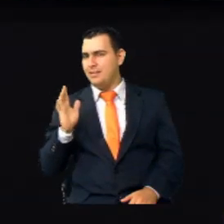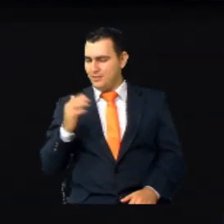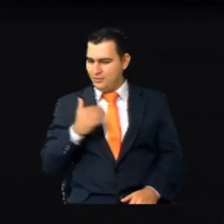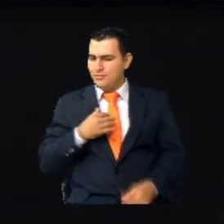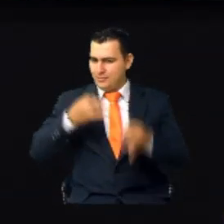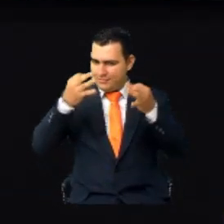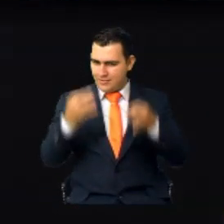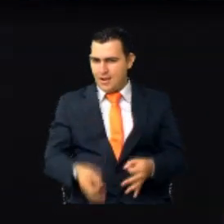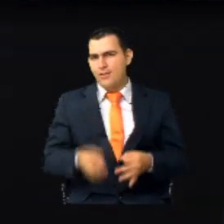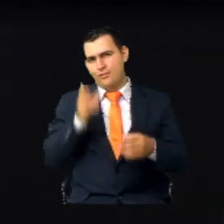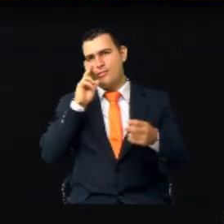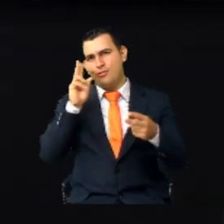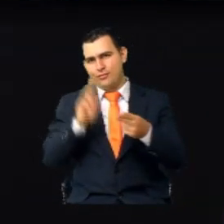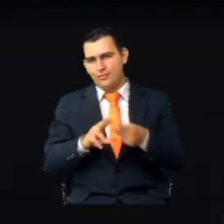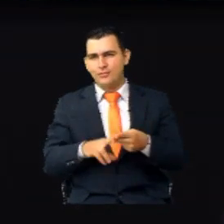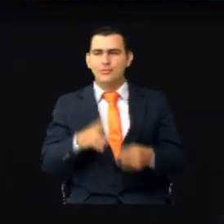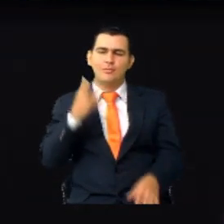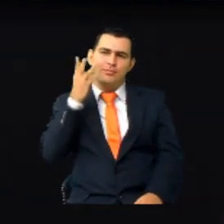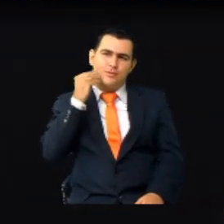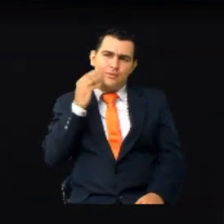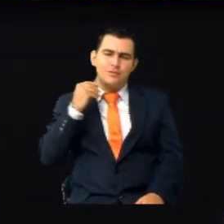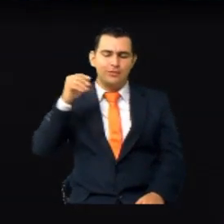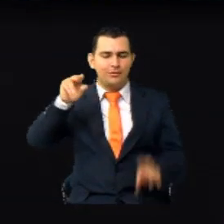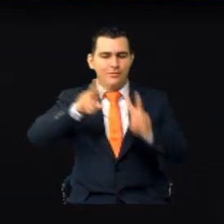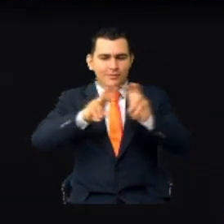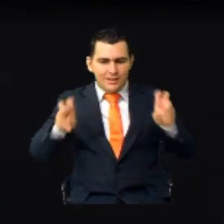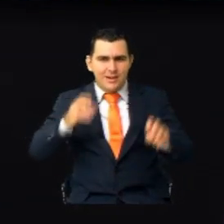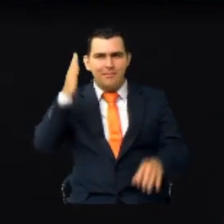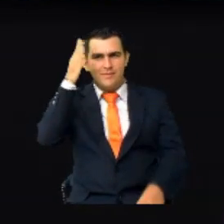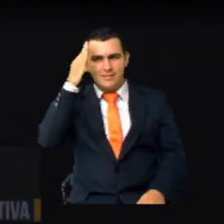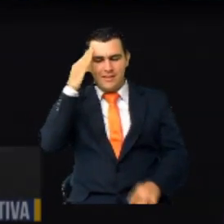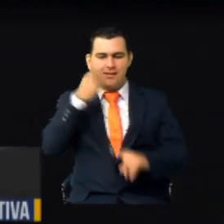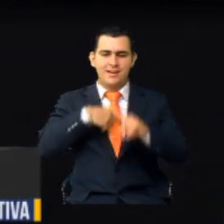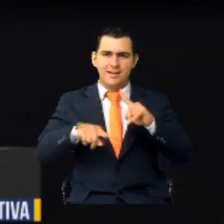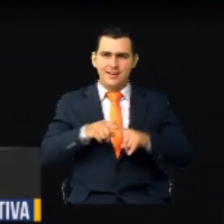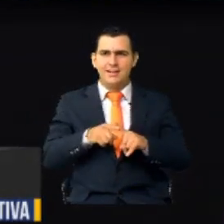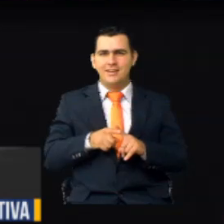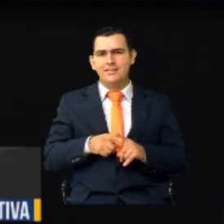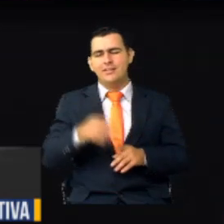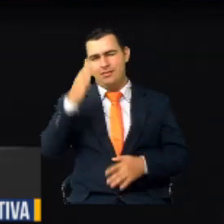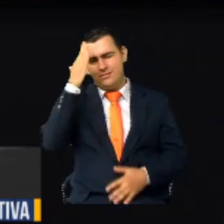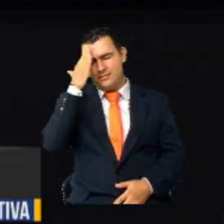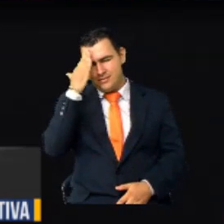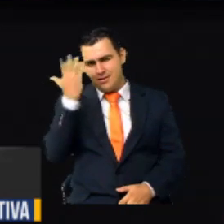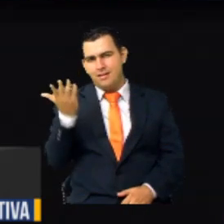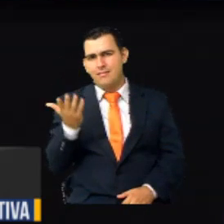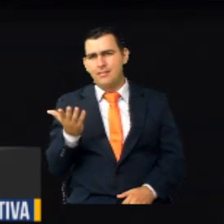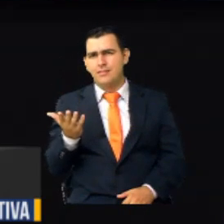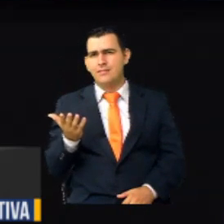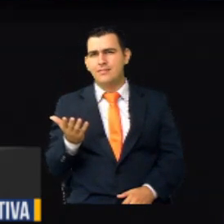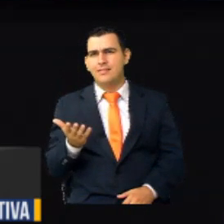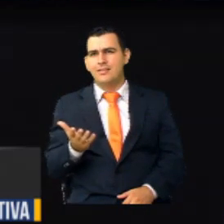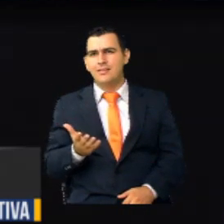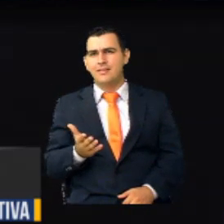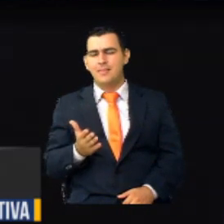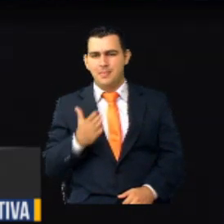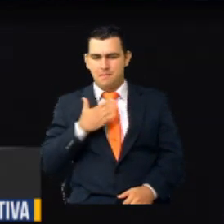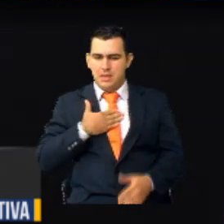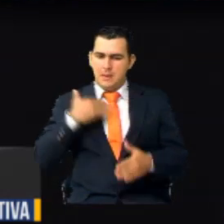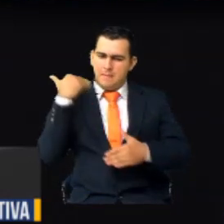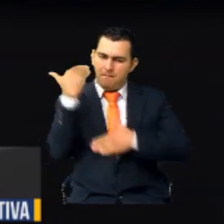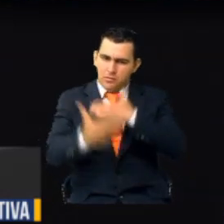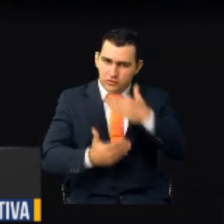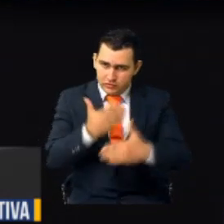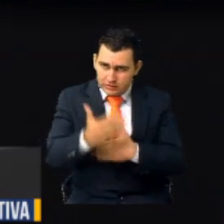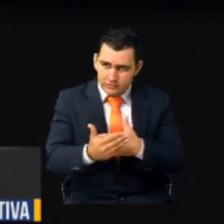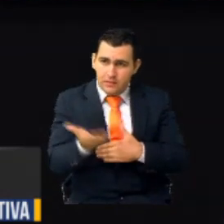realmente conoce, que es el que realmente sabe y ha honrado la paz. Para nadie es un secreto que nosotros, en nuestro proceso, le entregó